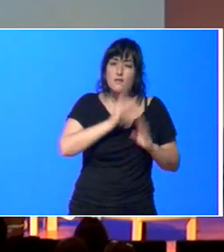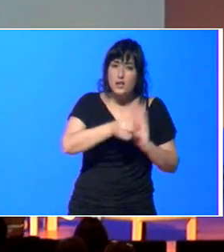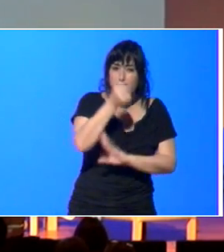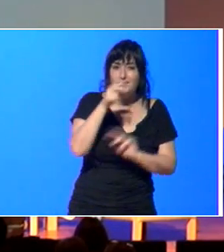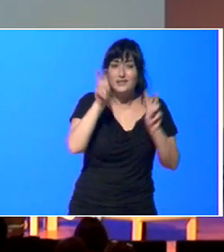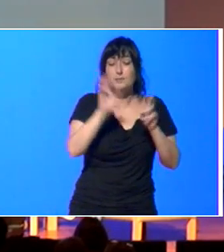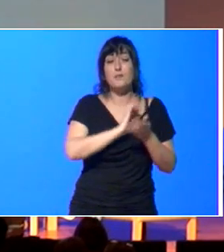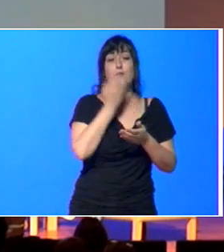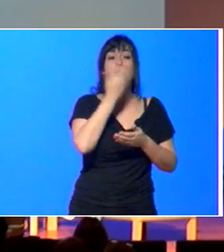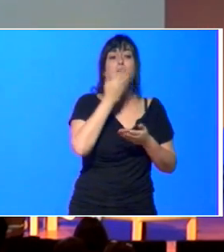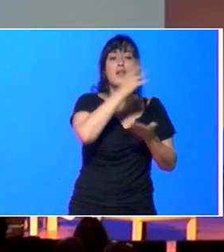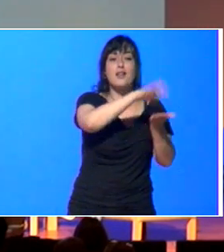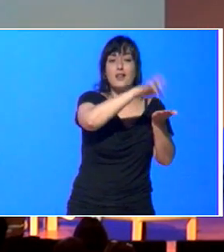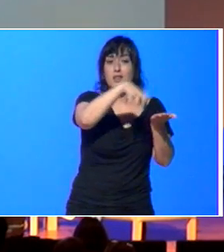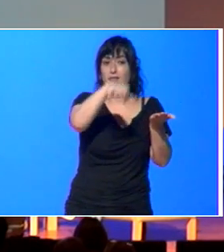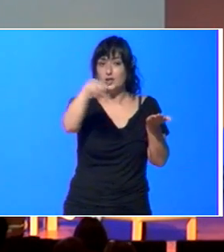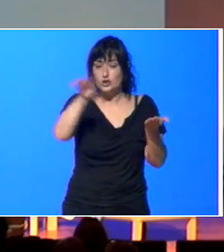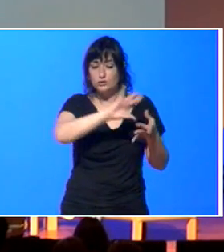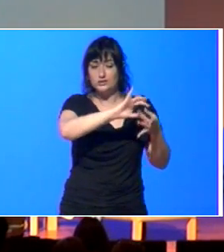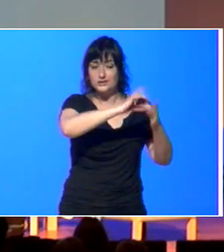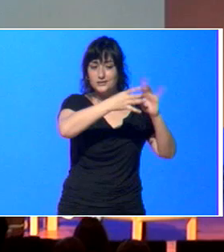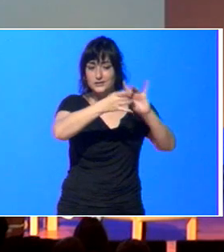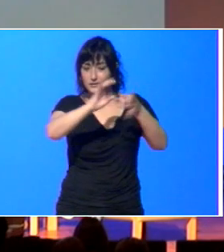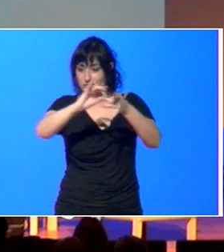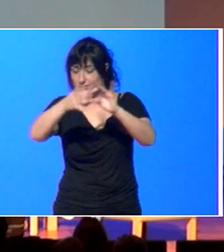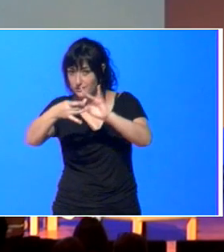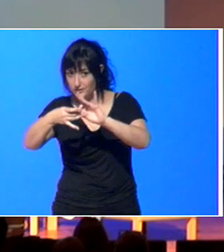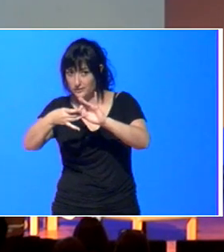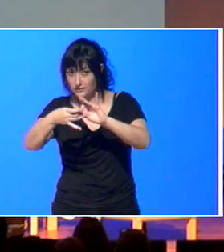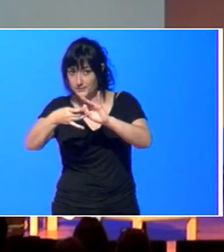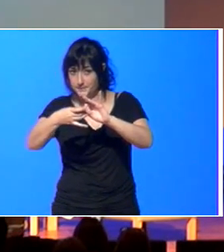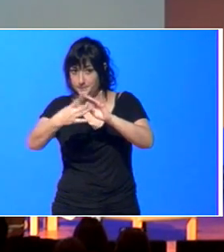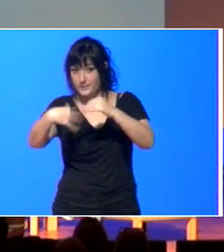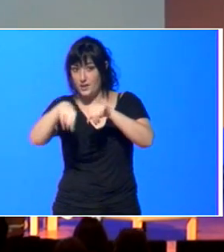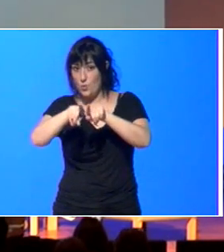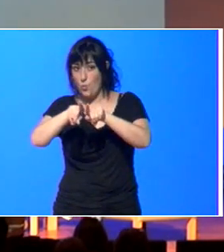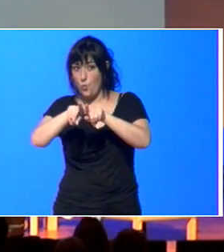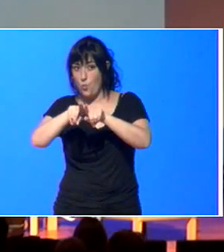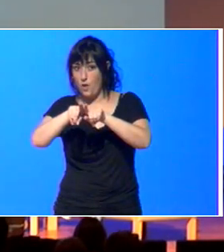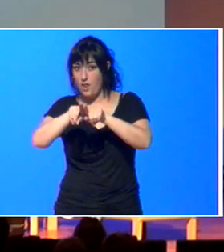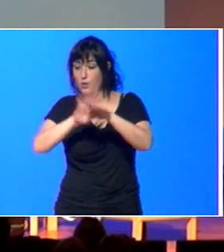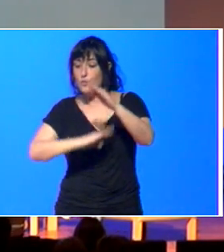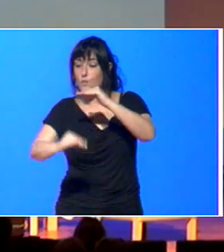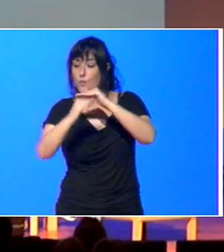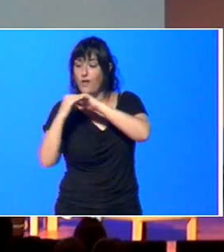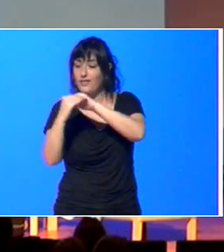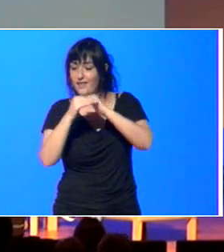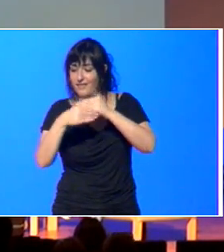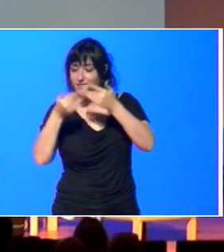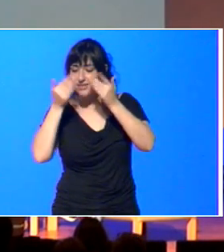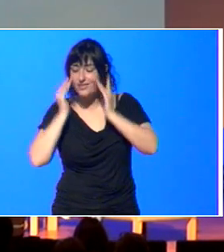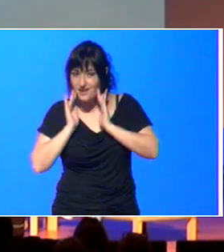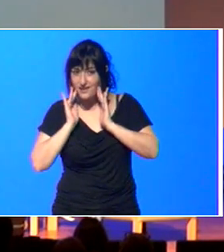centros escolares que articulen con una digna equidad estas